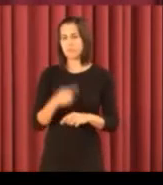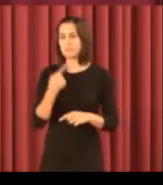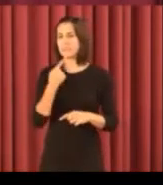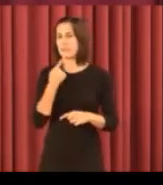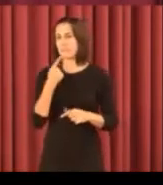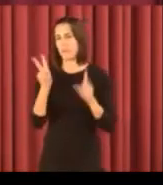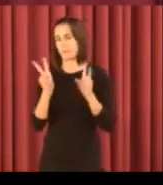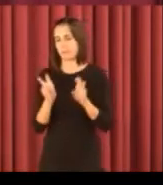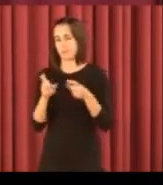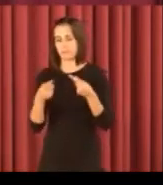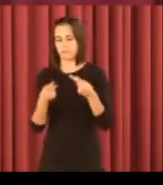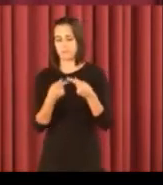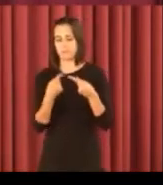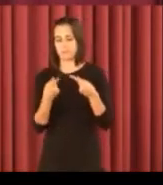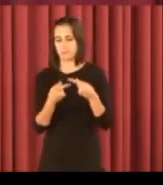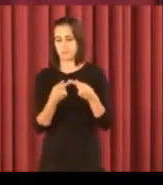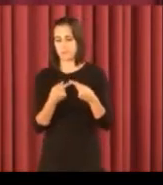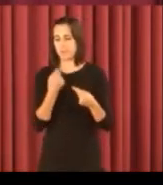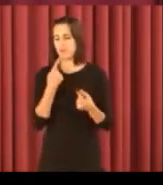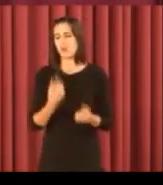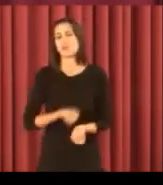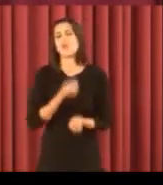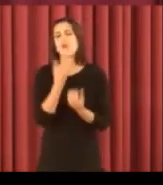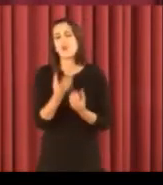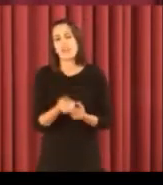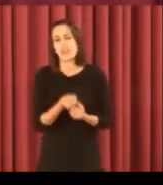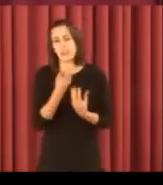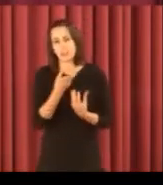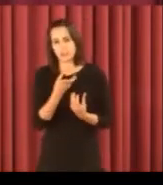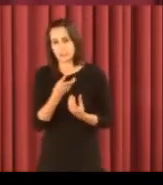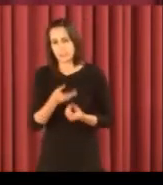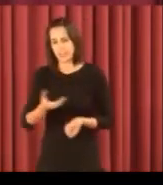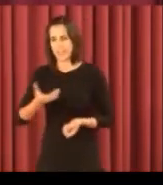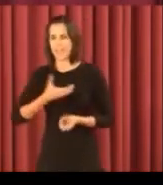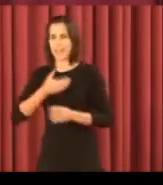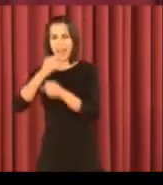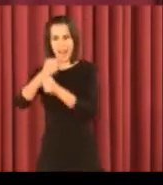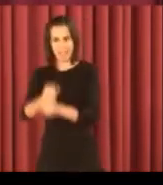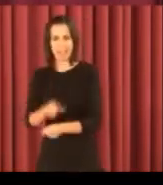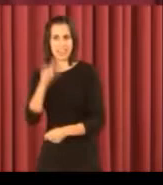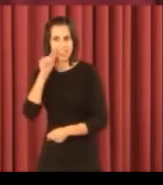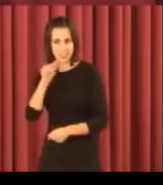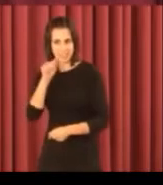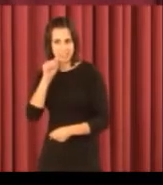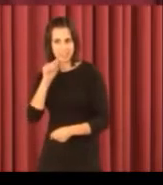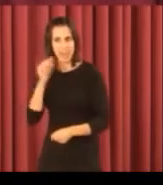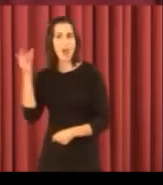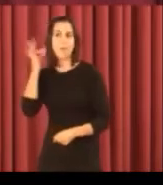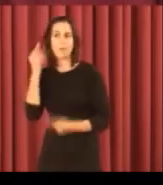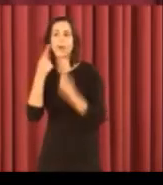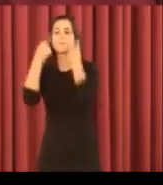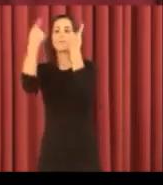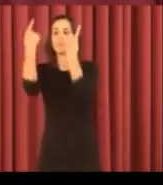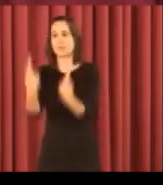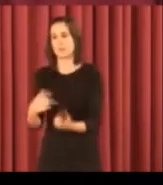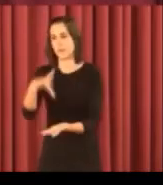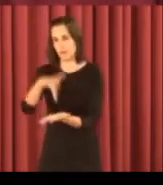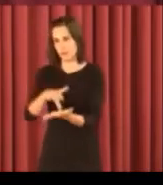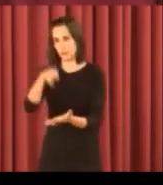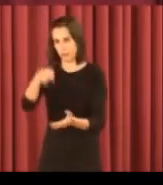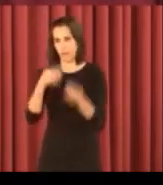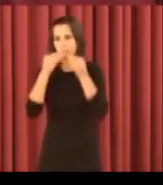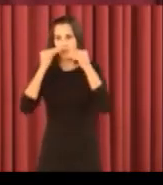Comencé contándole que, como él sabía, esta ciudad tiene una alcaldesa, que es la primera mujer que ha llegado a la alcaldía de Logroño, una persona